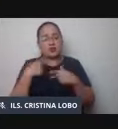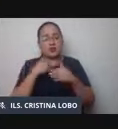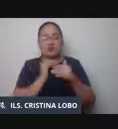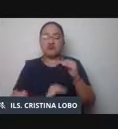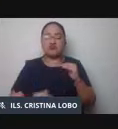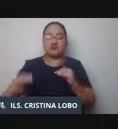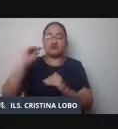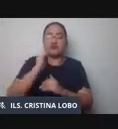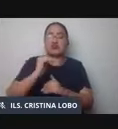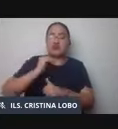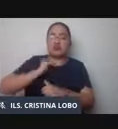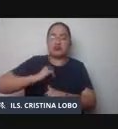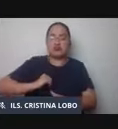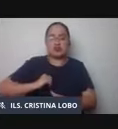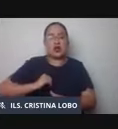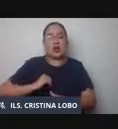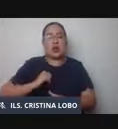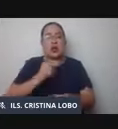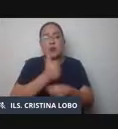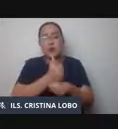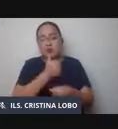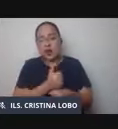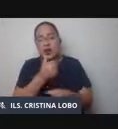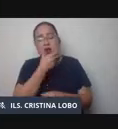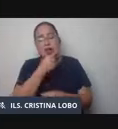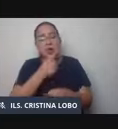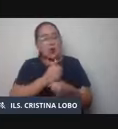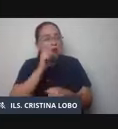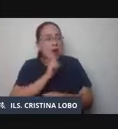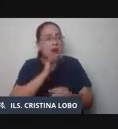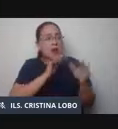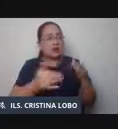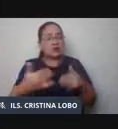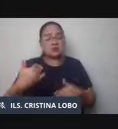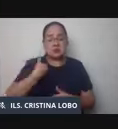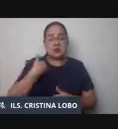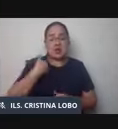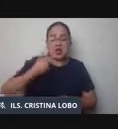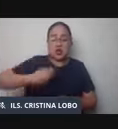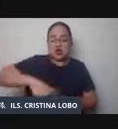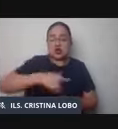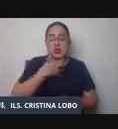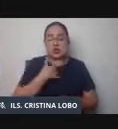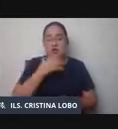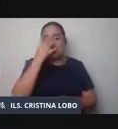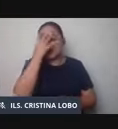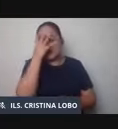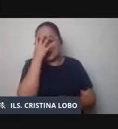Abuelas, abuelos, nos hicieron algún señalamiento que generó vergüenza,